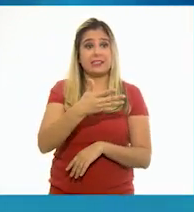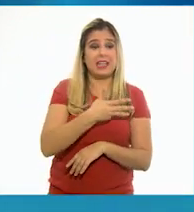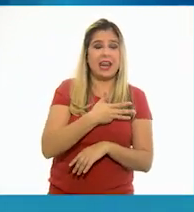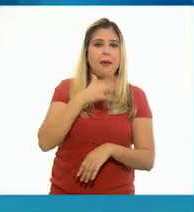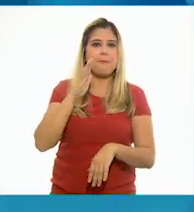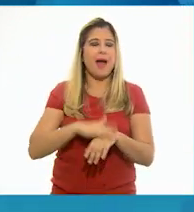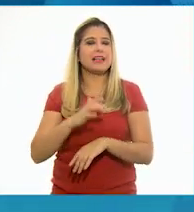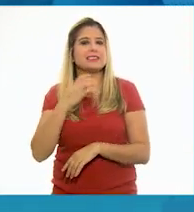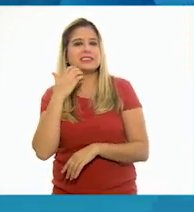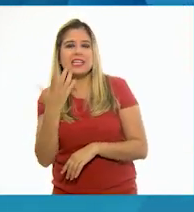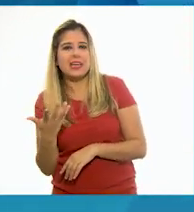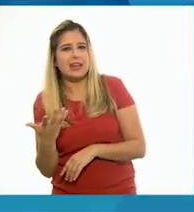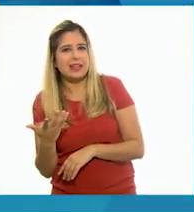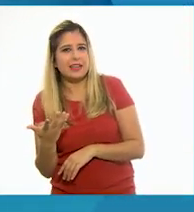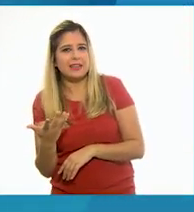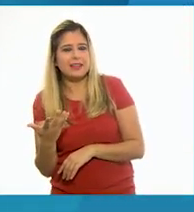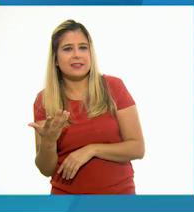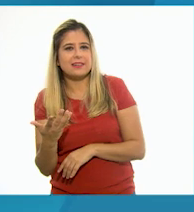se quiere.